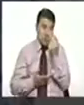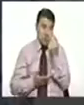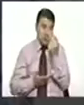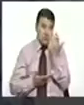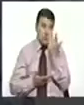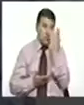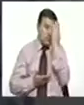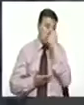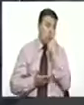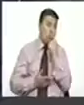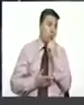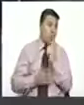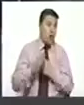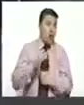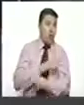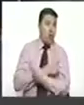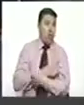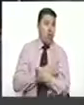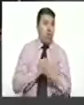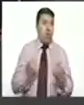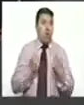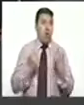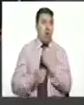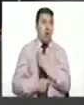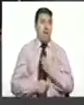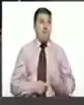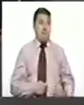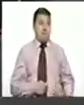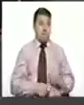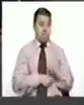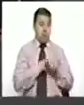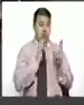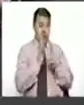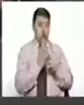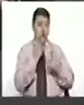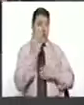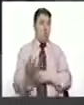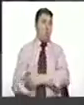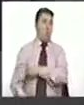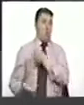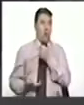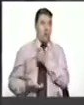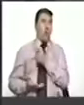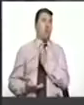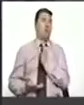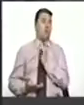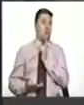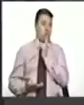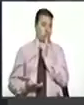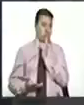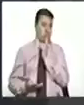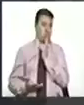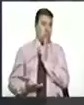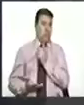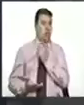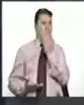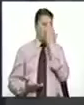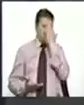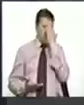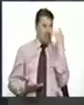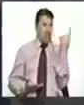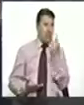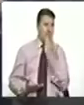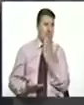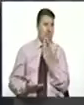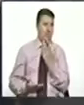de ese soborno que entraron a la campaña presidencial de 2014, sobornos, dineros conocidos